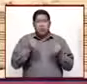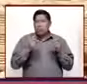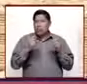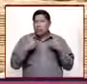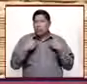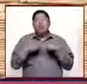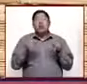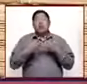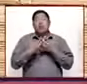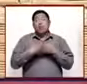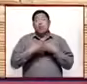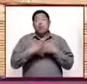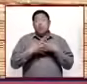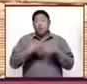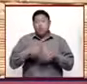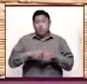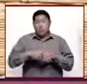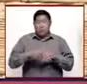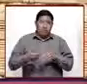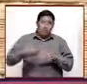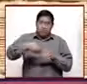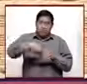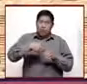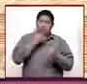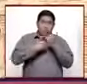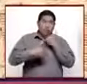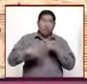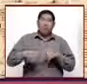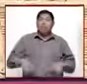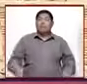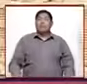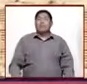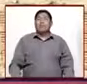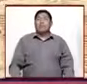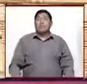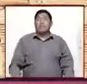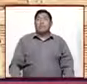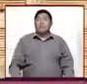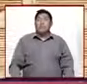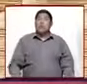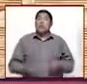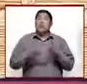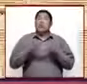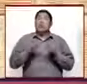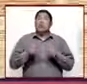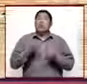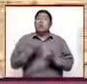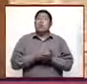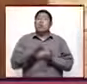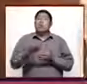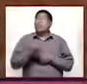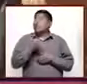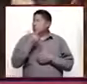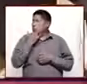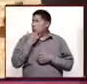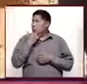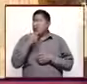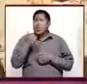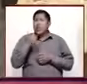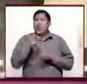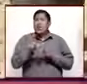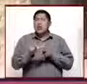caso de gasto de gasolina de menor y de dónde estamos comprando. ¿Bidones? ¿Y hasta cuánto pueden comprar? 10 o